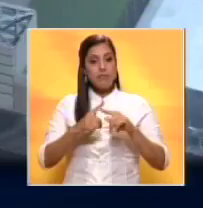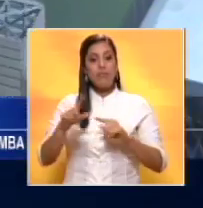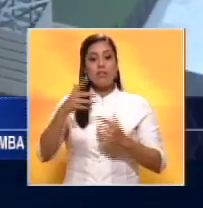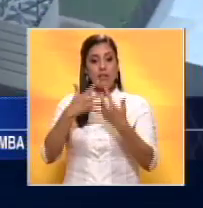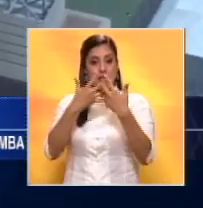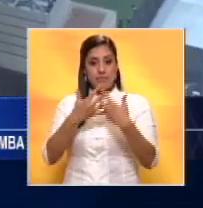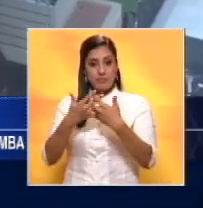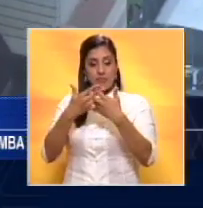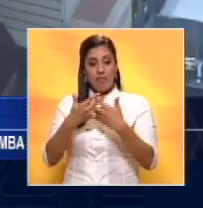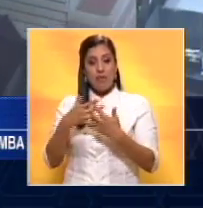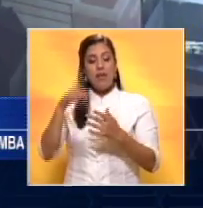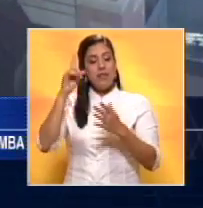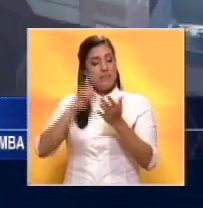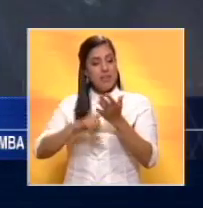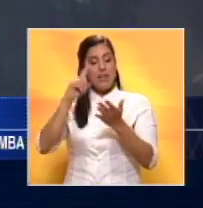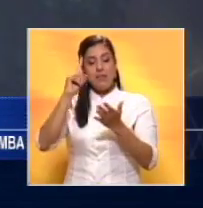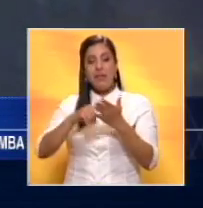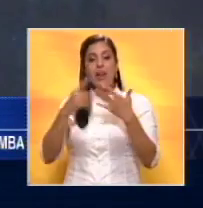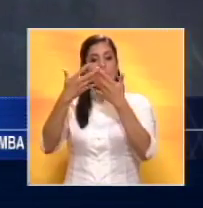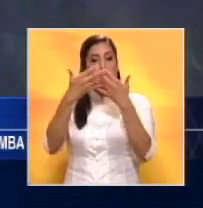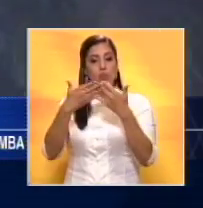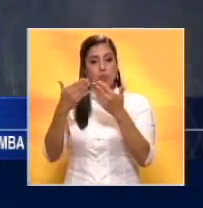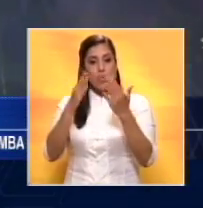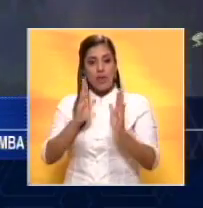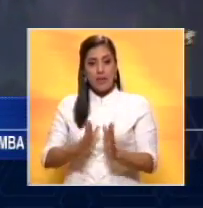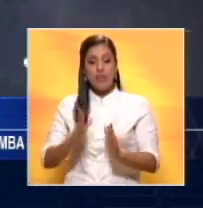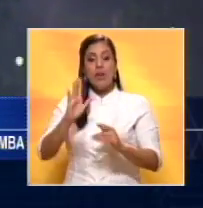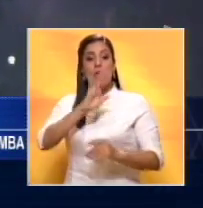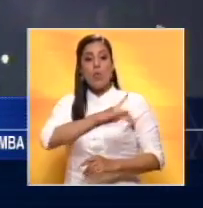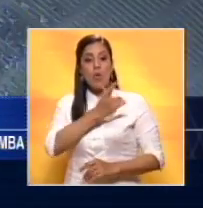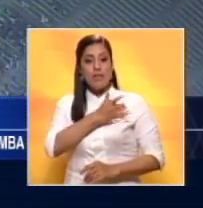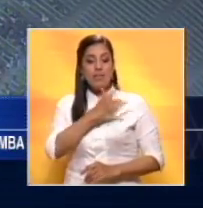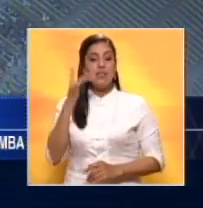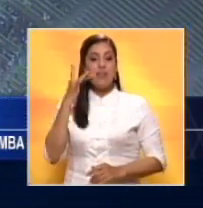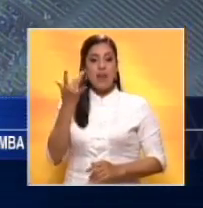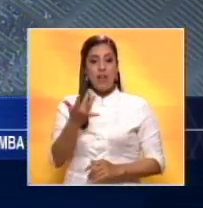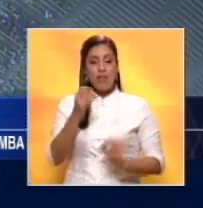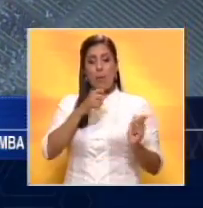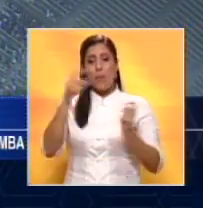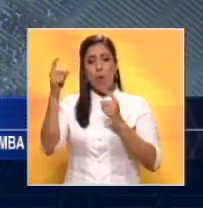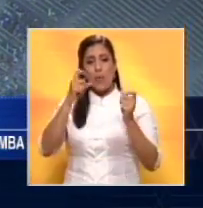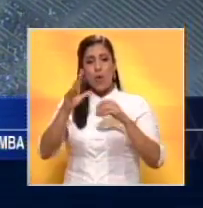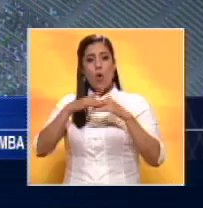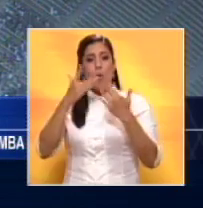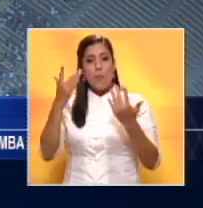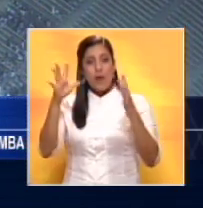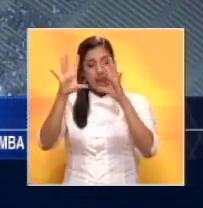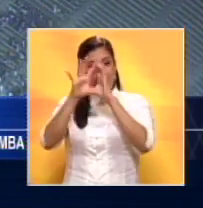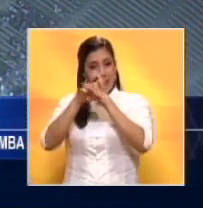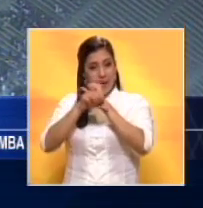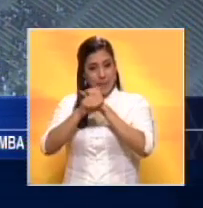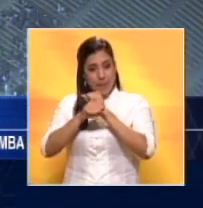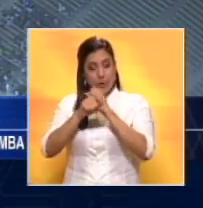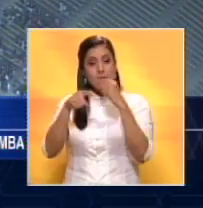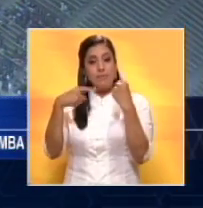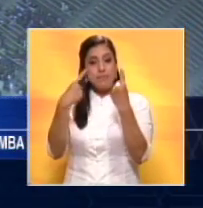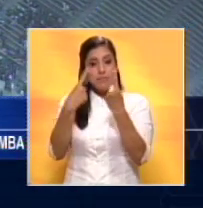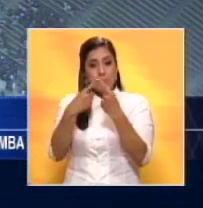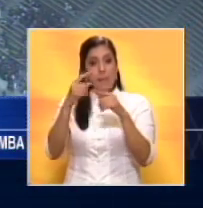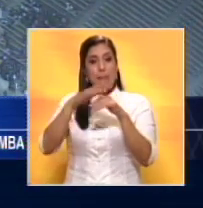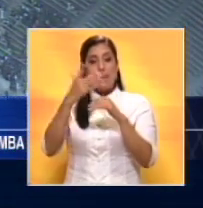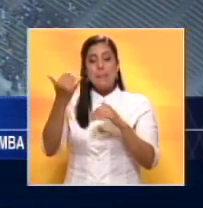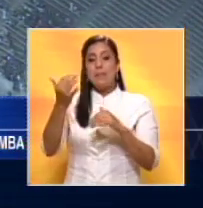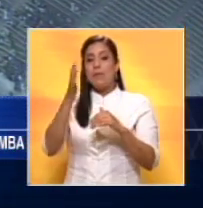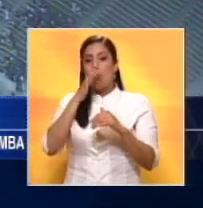En Estados Unidos, decenas de estudiantes de la Universidad de California en Los Ángeles debieron evacuar en la noche el lugar debido a